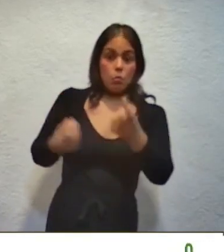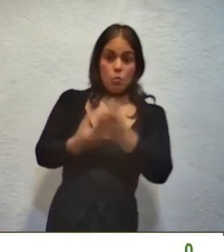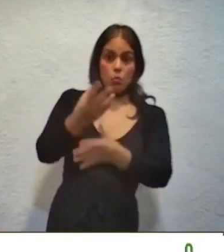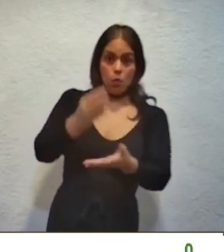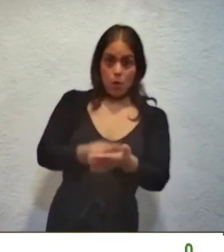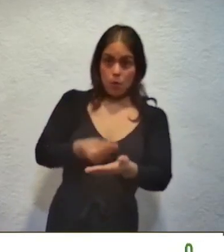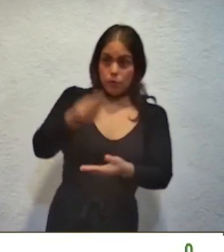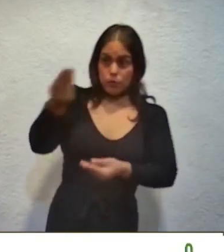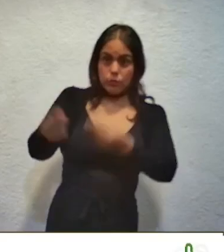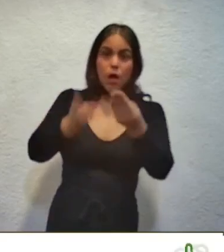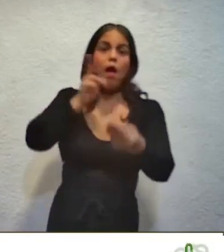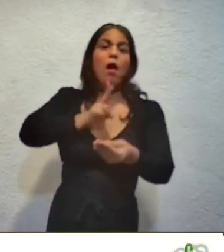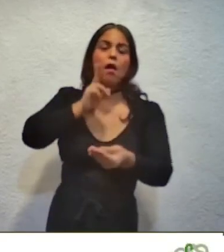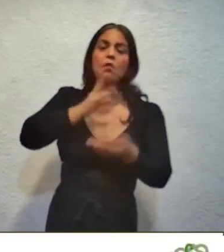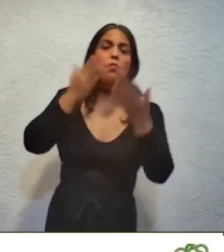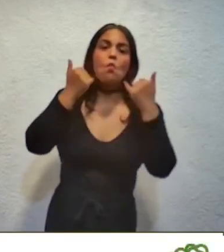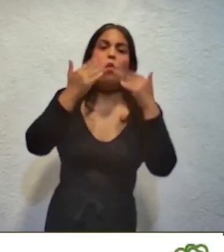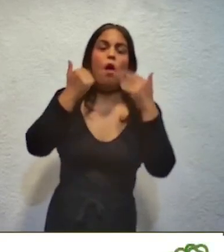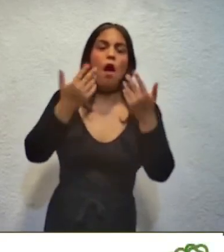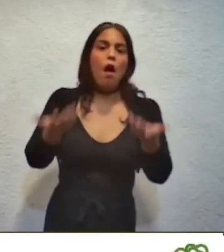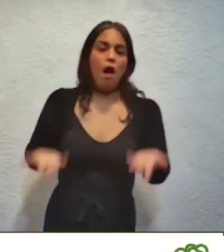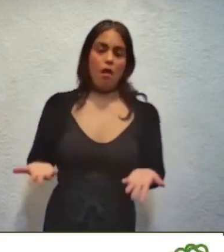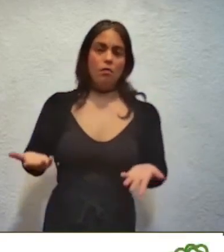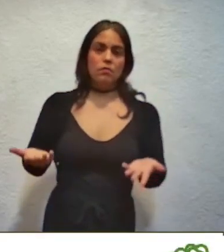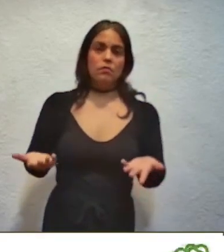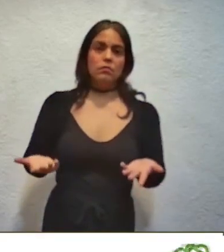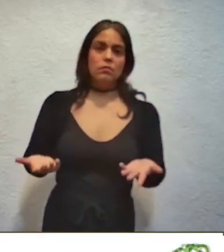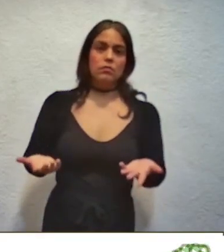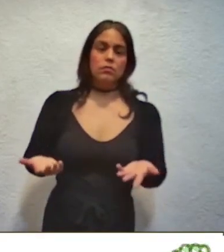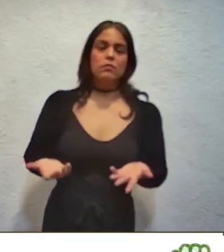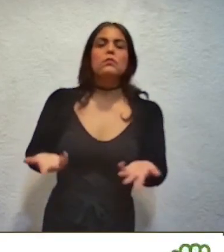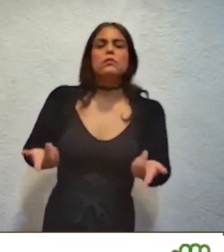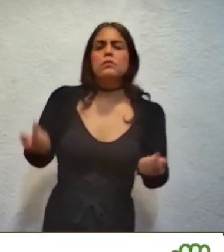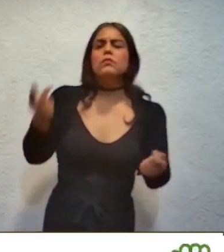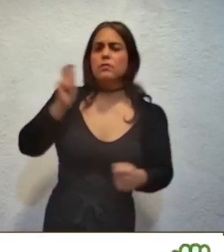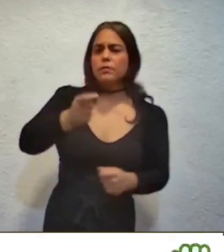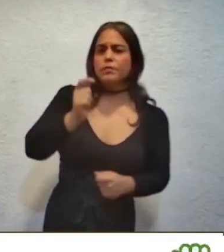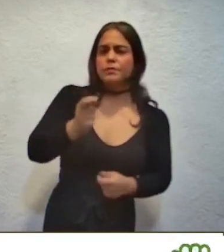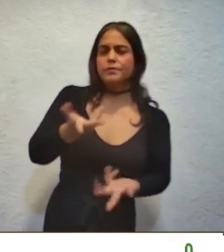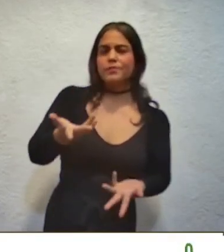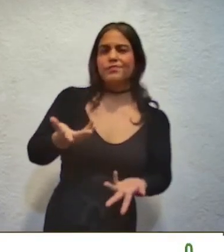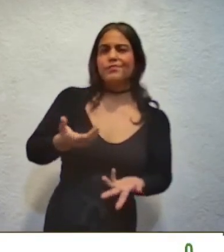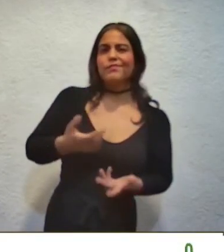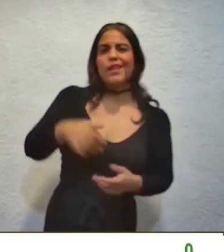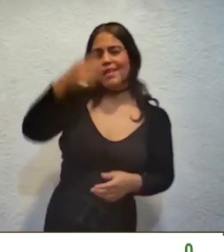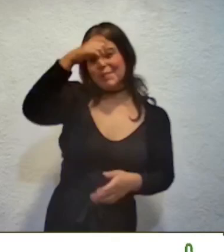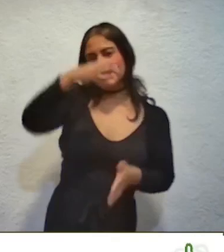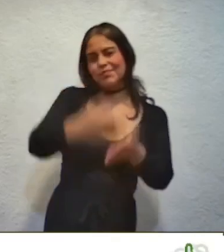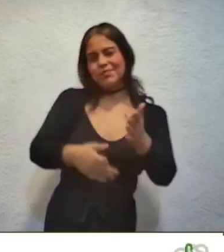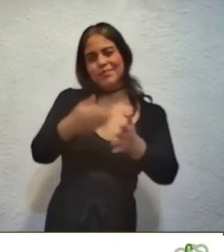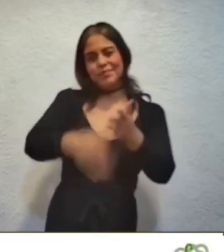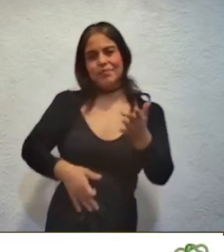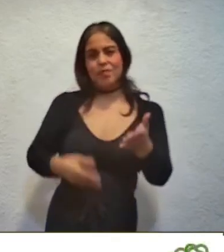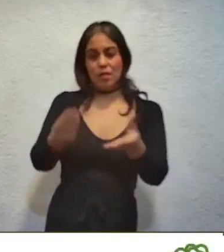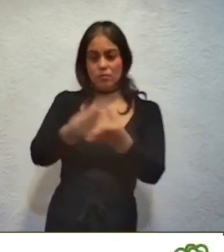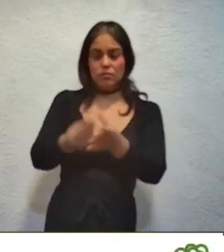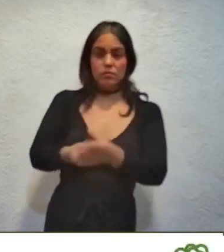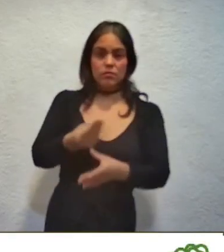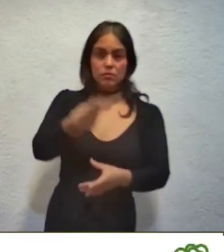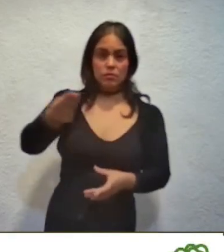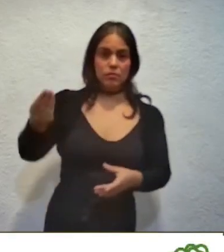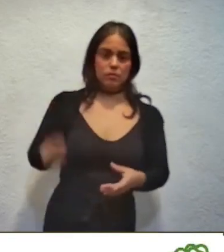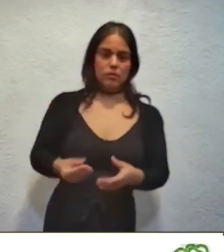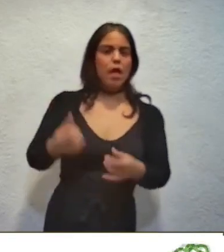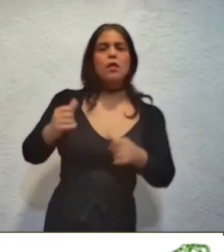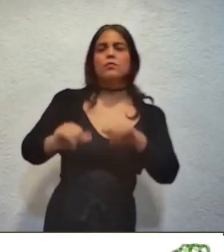ende, se considera que bajo las máximas de la lógica, la razón y la experiencia, y las evidencias precitadas, los informes de